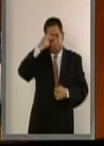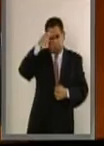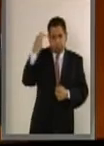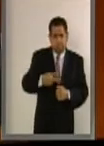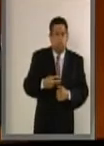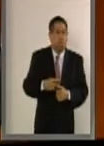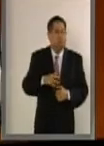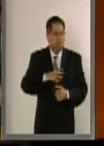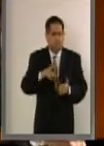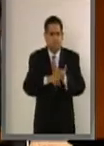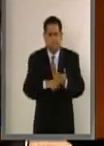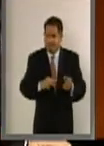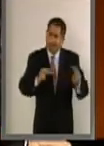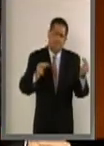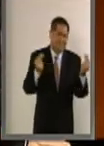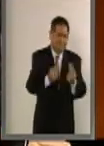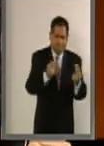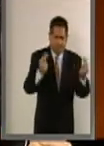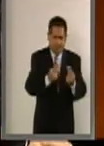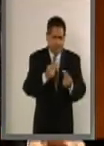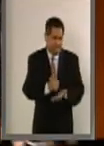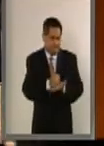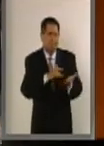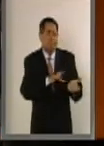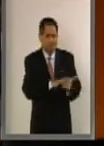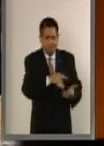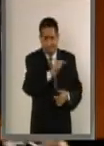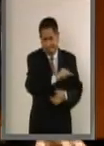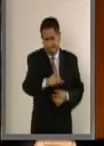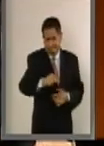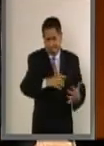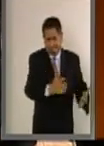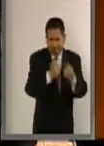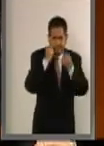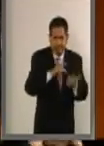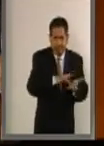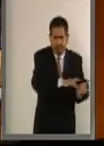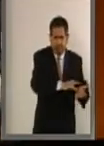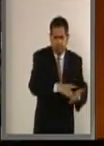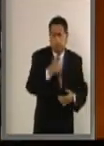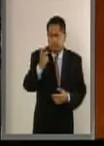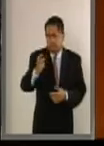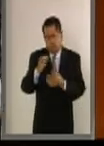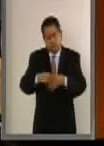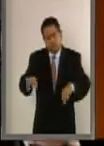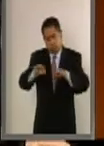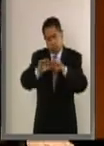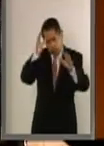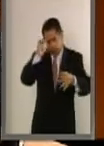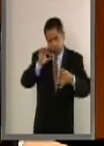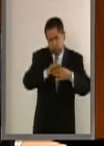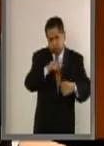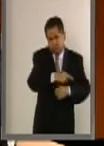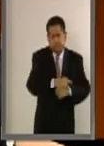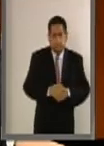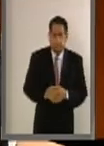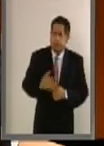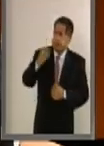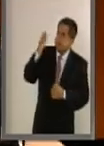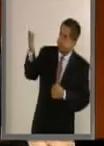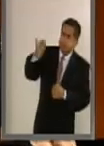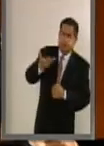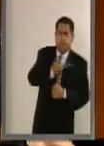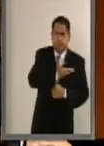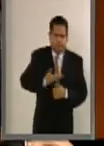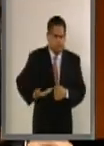que tienen la urgencia de ser apoyados y rescatados. Actuemos en consecuencia. Pido a la